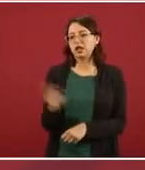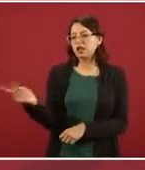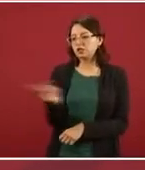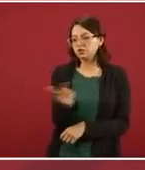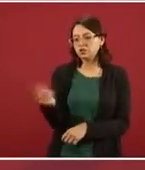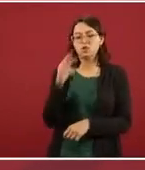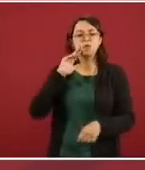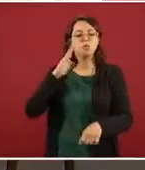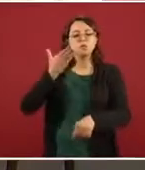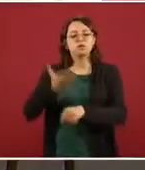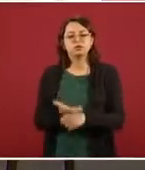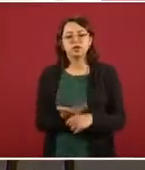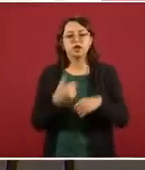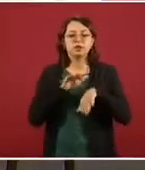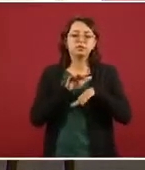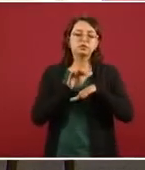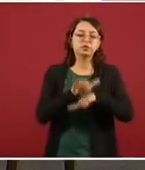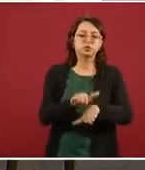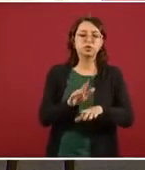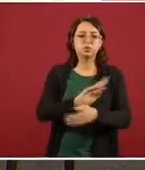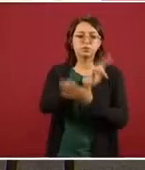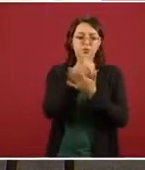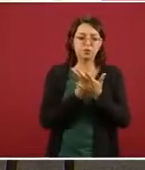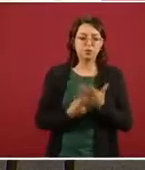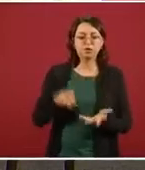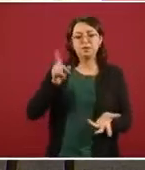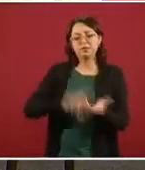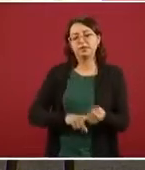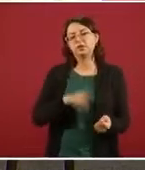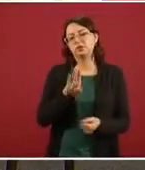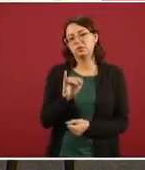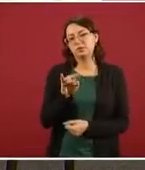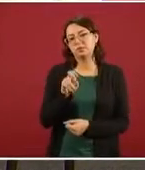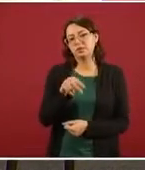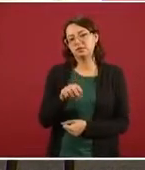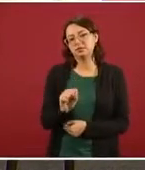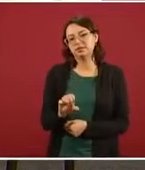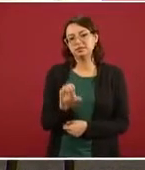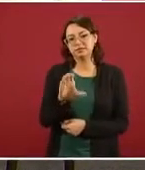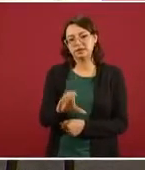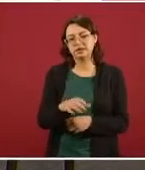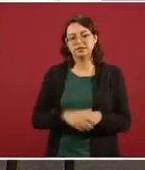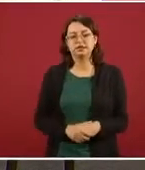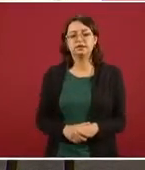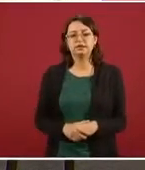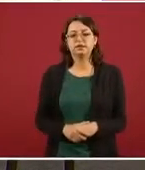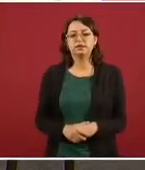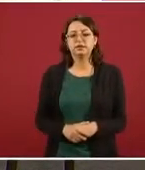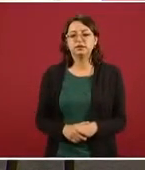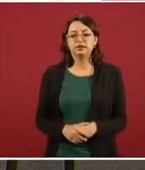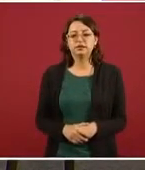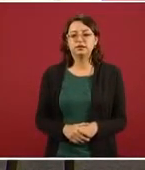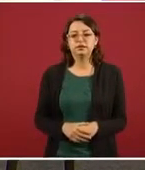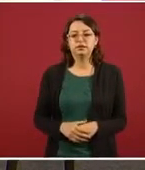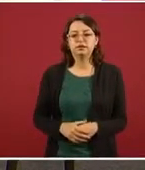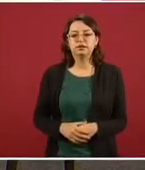de este y otros programas de bienestar. De modo que les damos